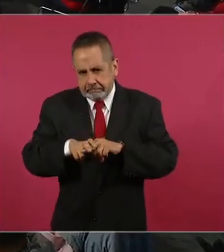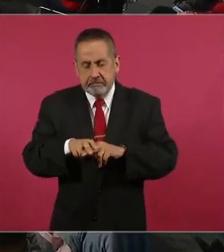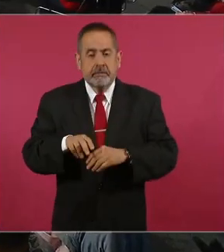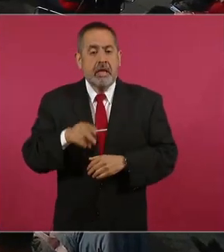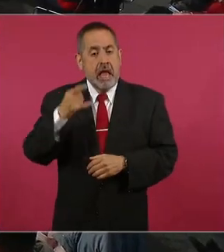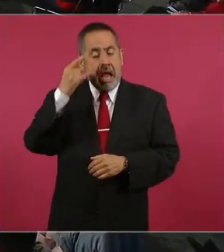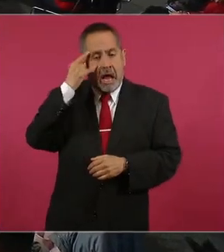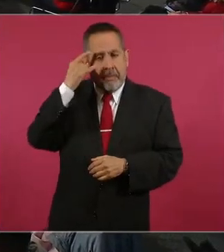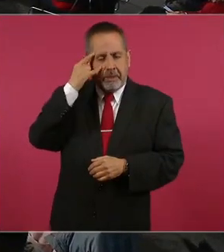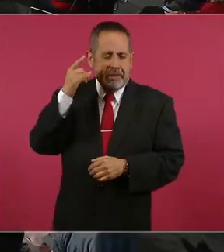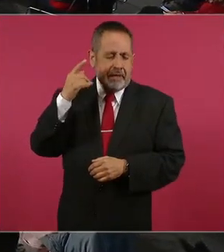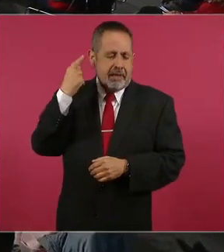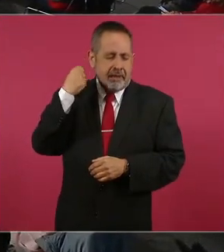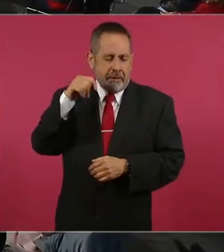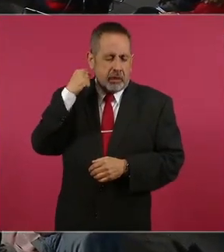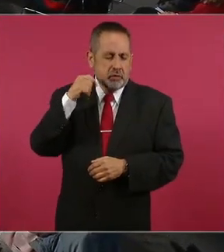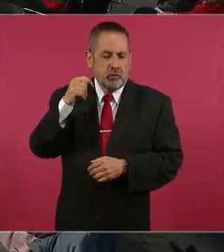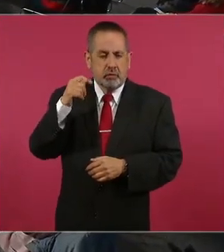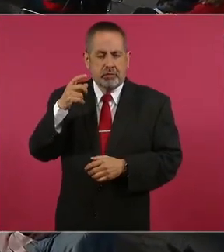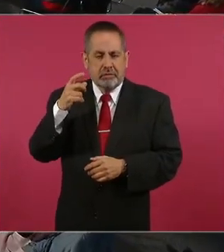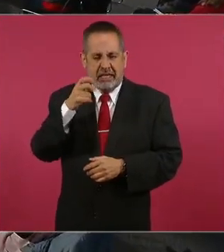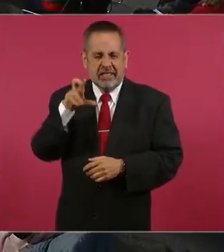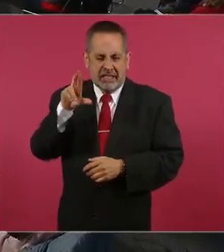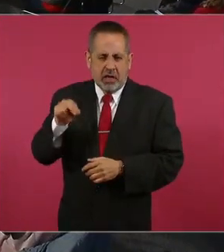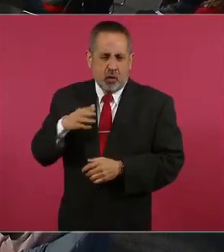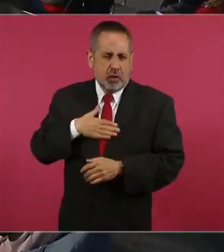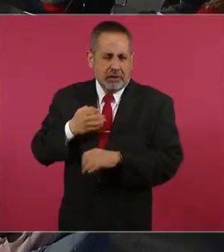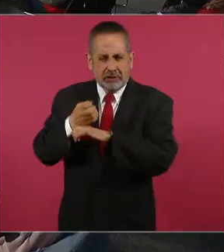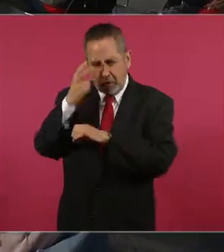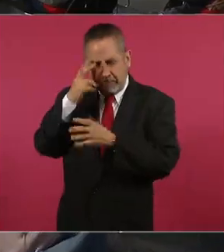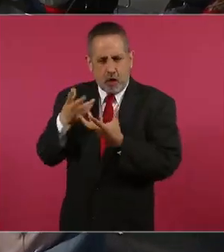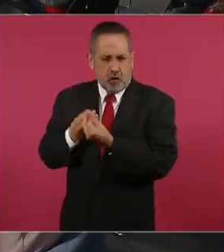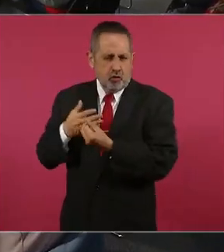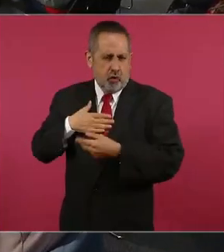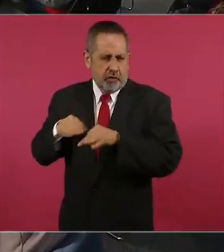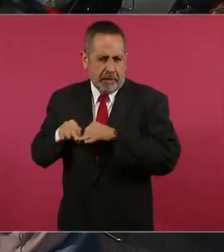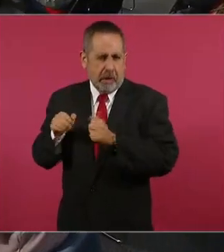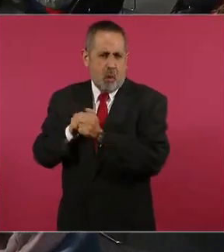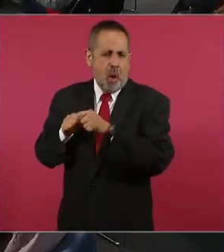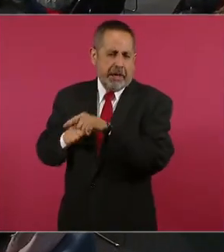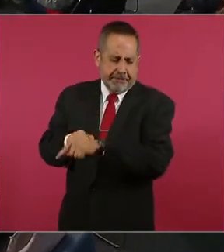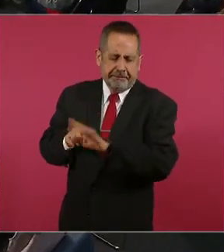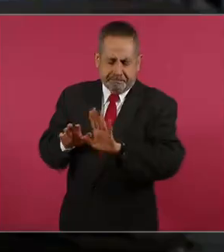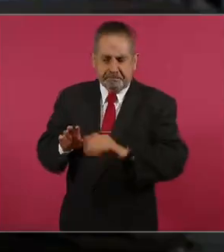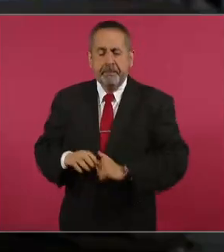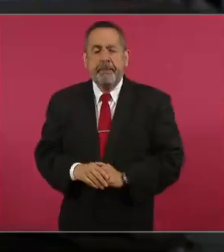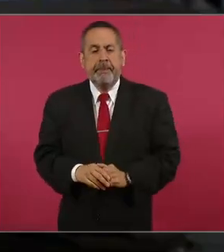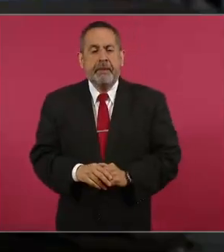Campeche, Tabasco, Yucatán, Quintana Roo, Petrolera, Estado de México, Ciudad de México, Puebla y Veracruz.